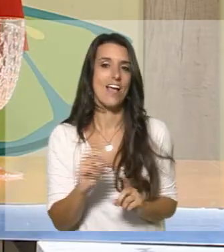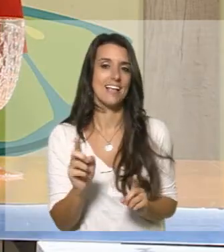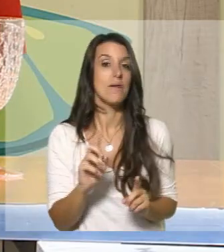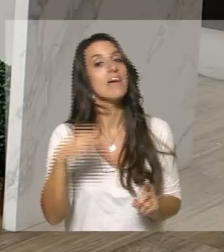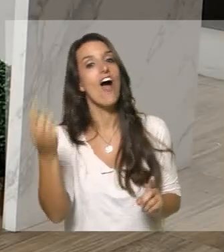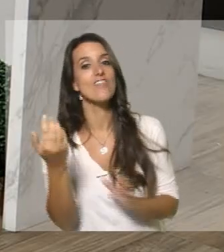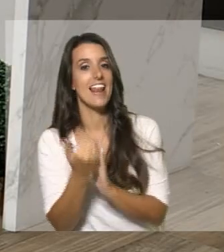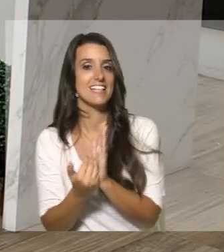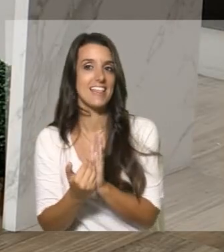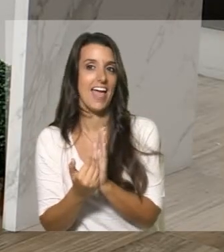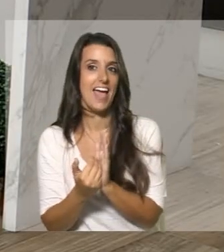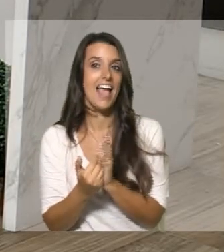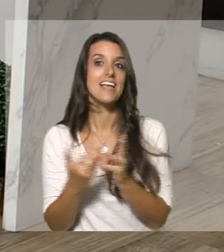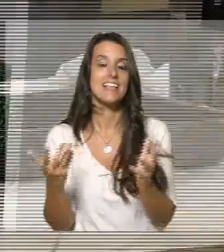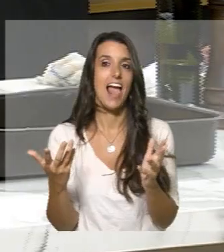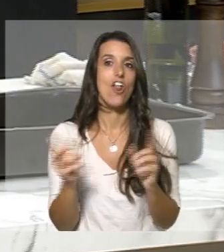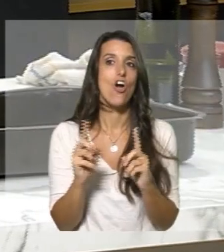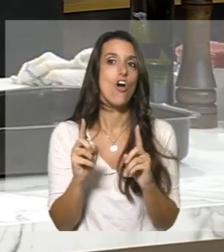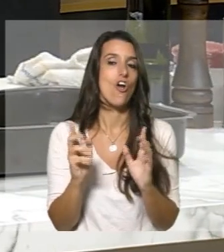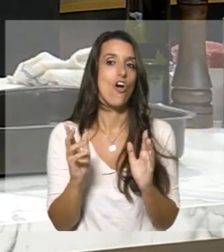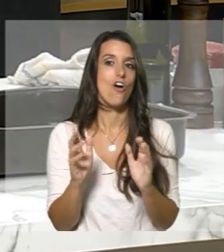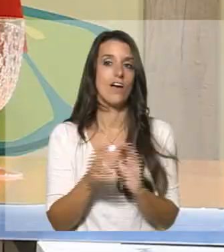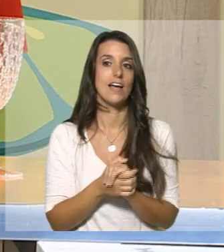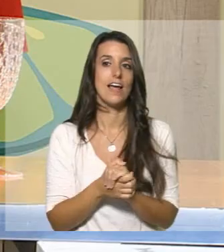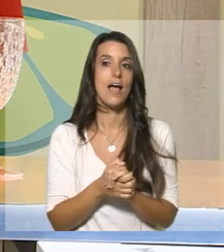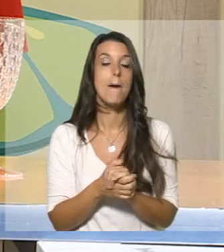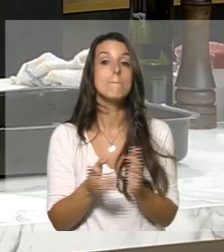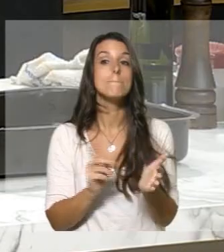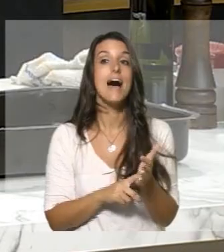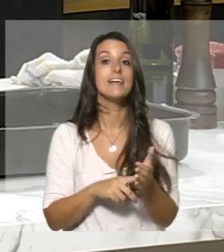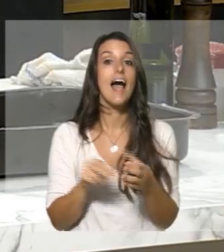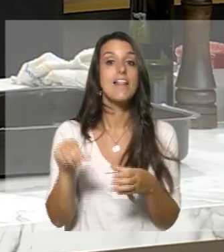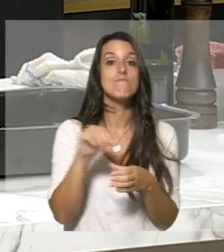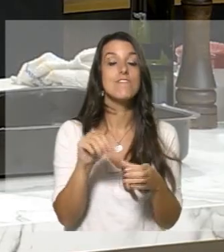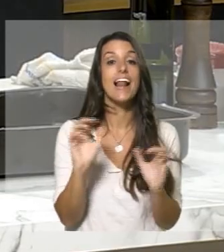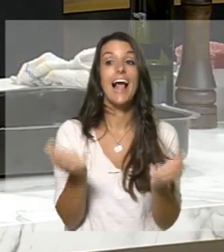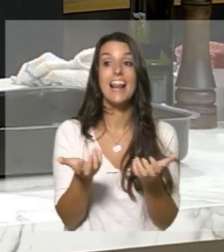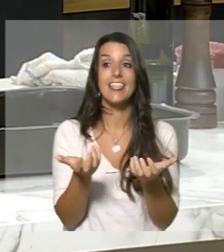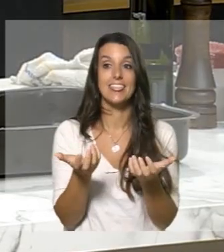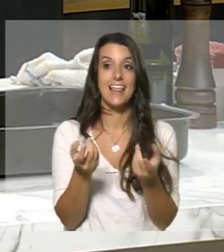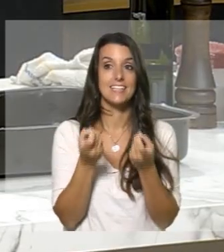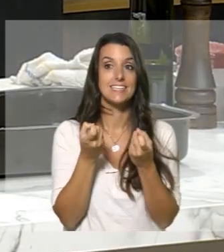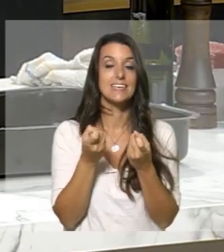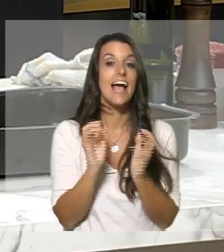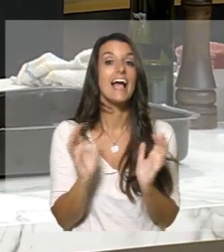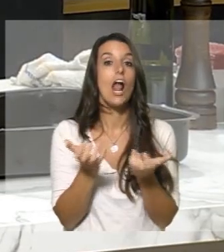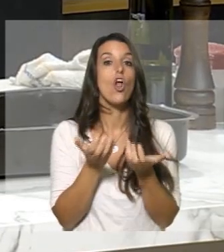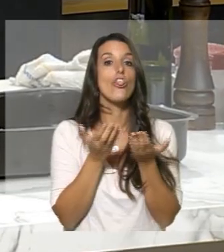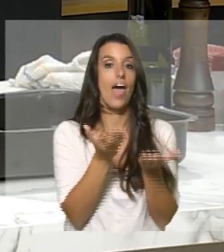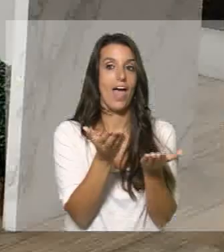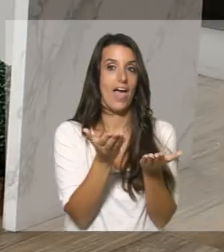Para otra. Ahí va, no te adelantes. Además, el almíbar tiene que estar calentito. ¿Tá? Yo después le voy a dar un toque de calor cuando